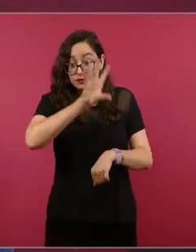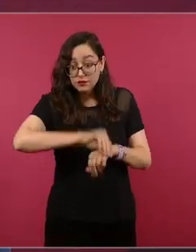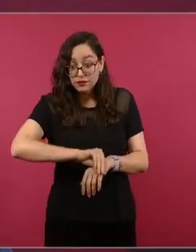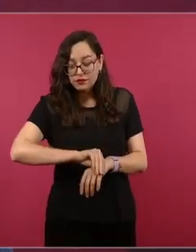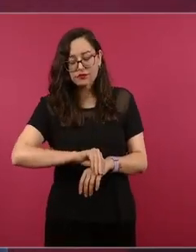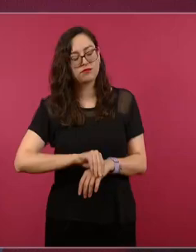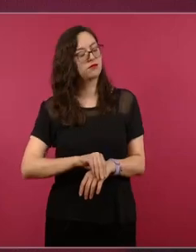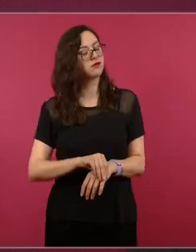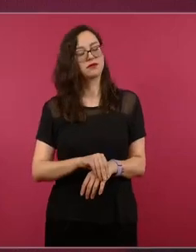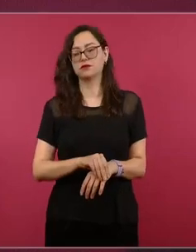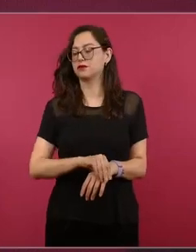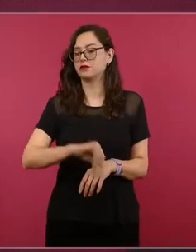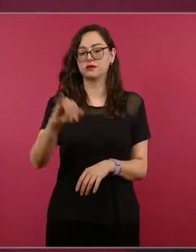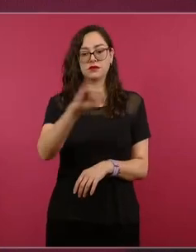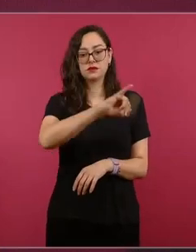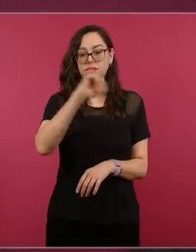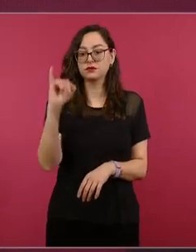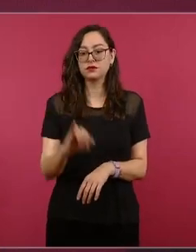porque eso